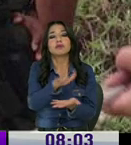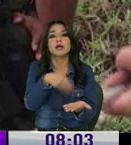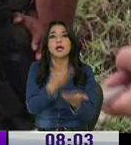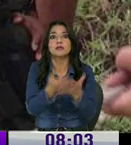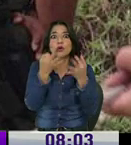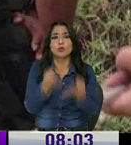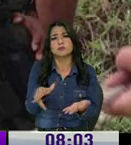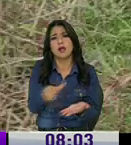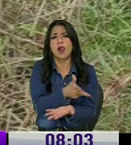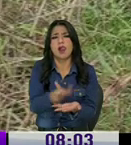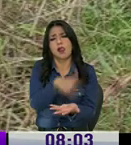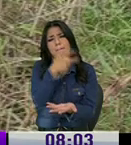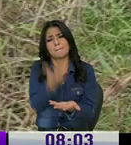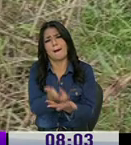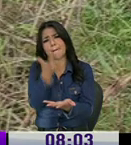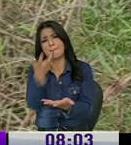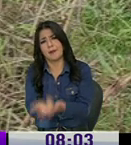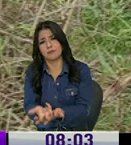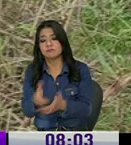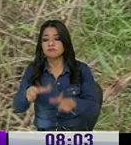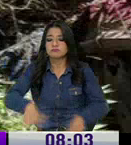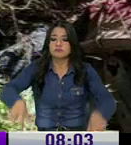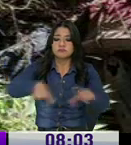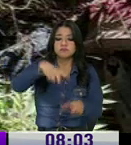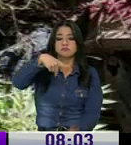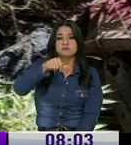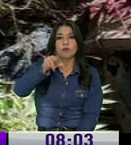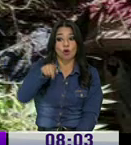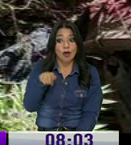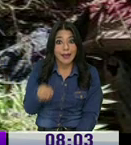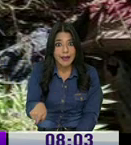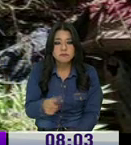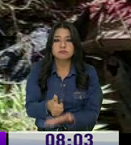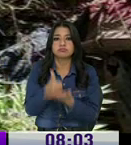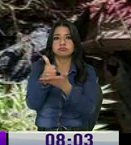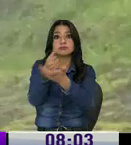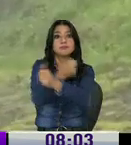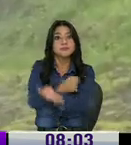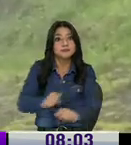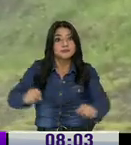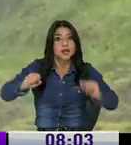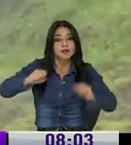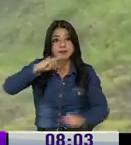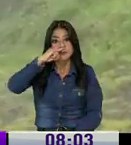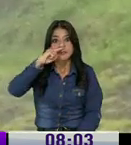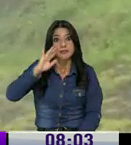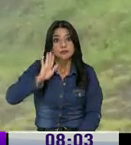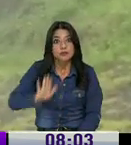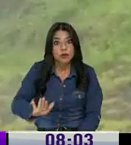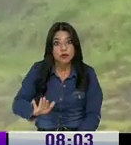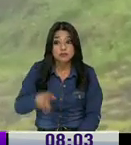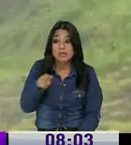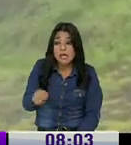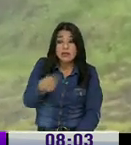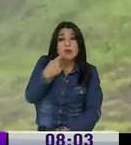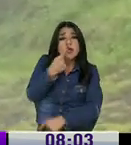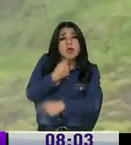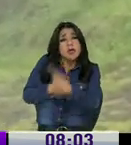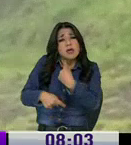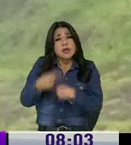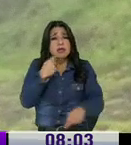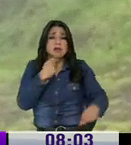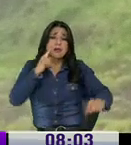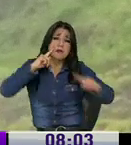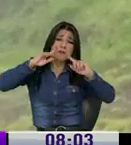este perdió pista y cayera a un barranco en el sector de El Pongo, Cantón Girón, provincia de La Suay. Ahí quedaron heridos, llorando,